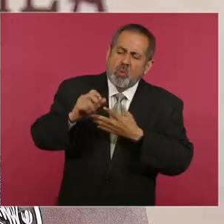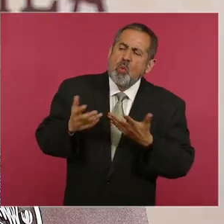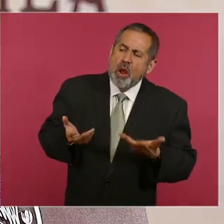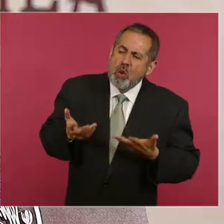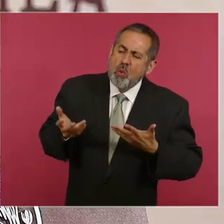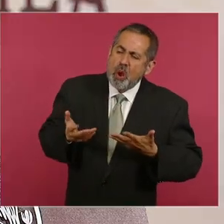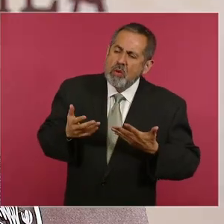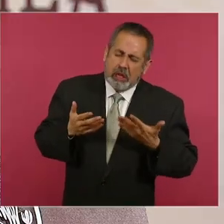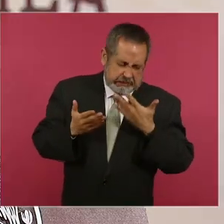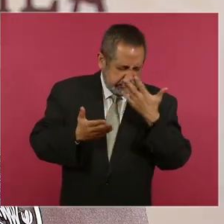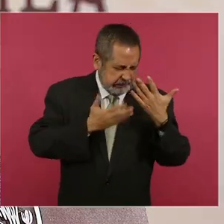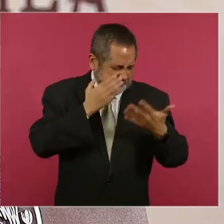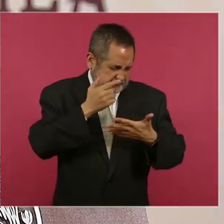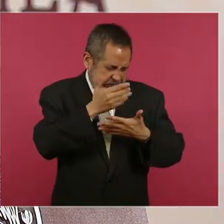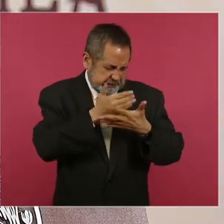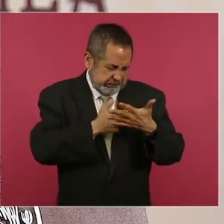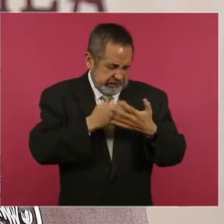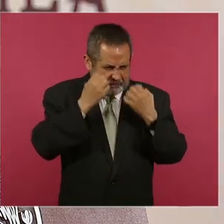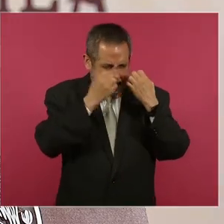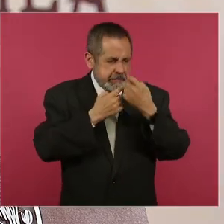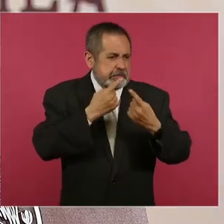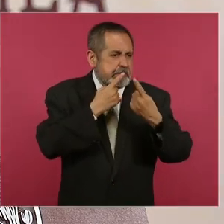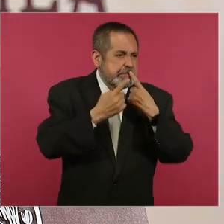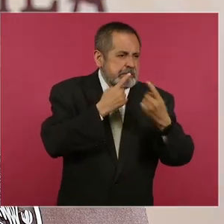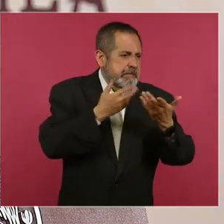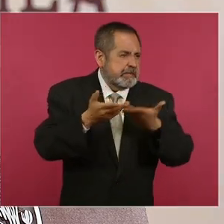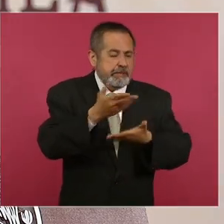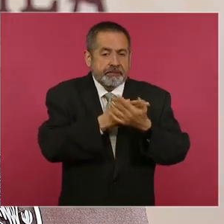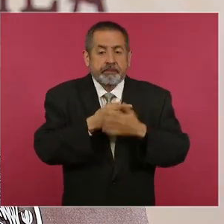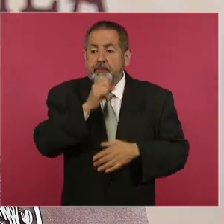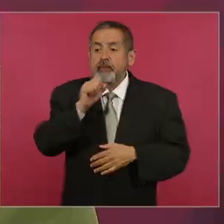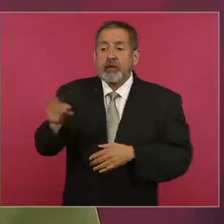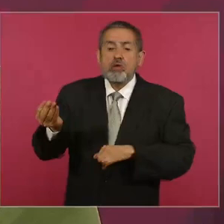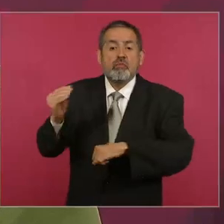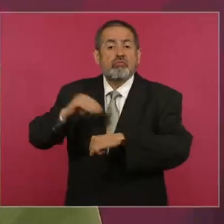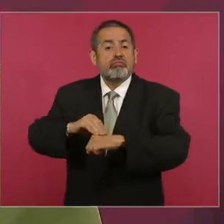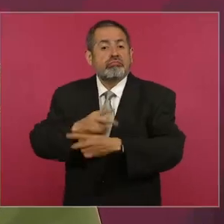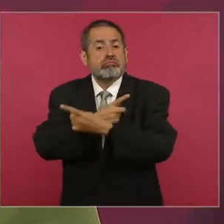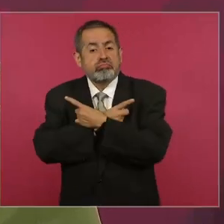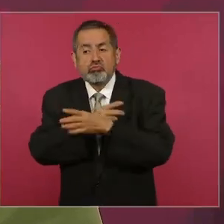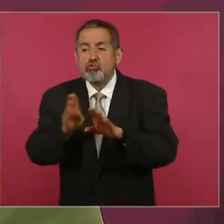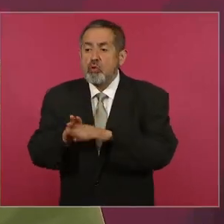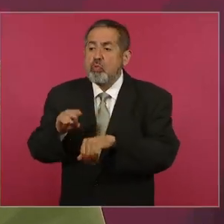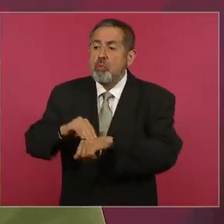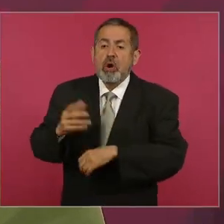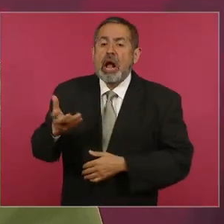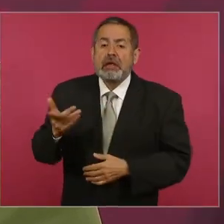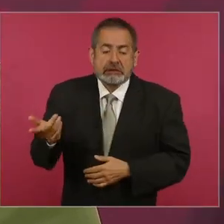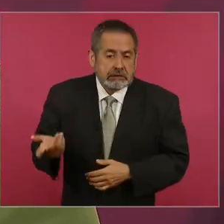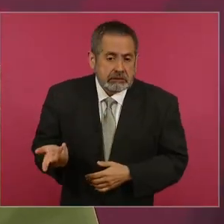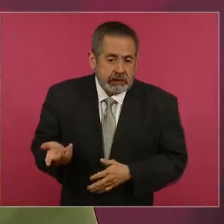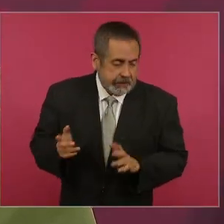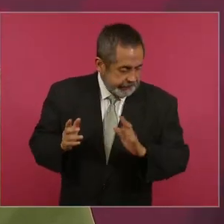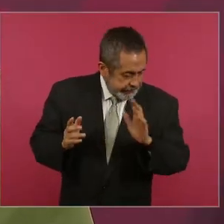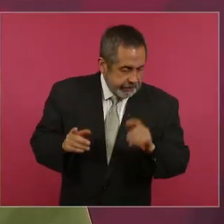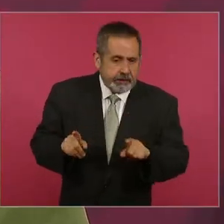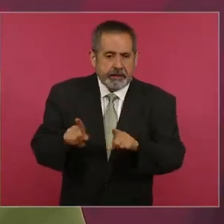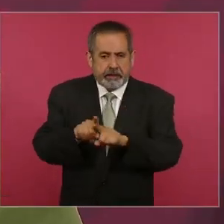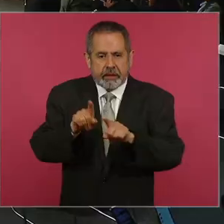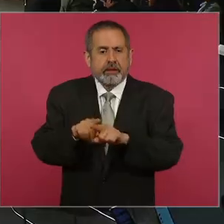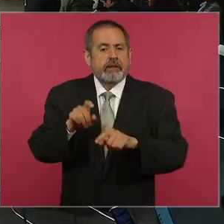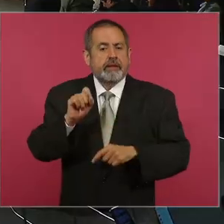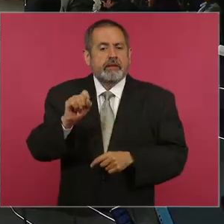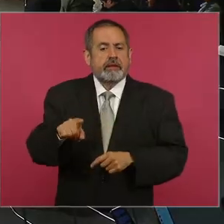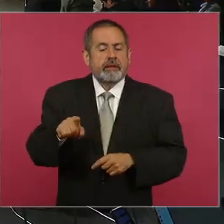del tiempo. Se analiza también su conducta, su comportamiento. También hay una